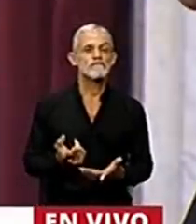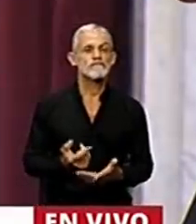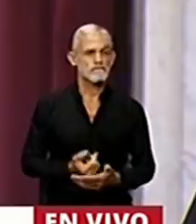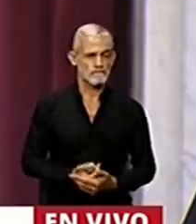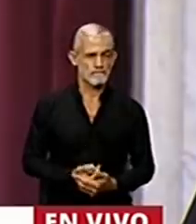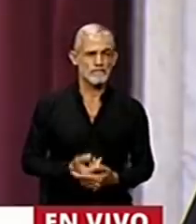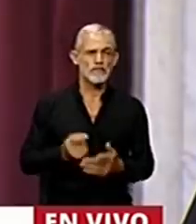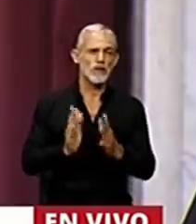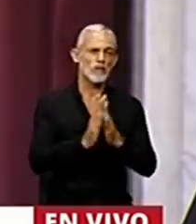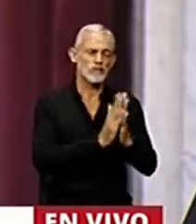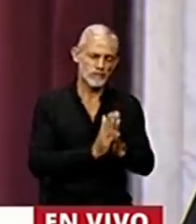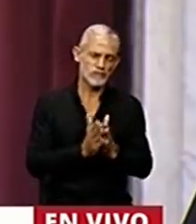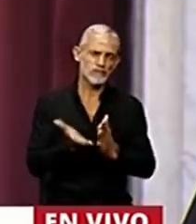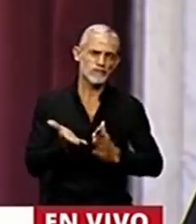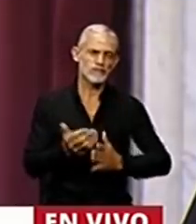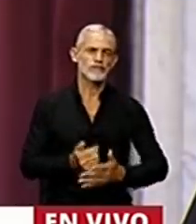Les pido...